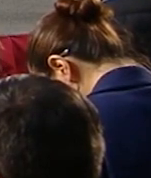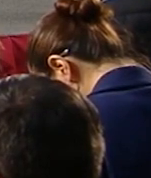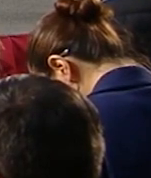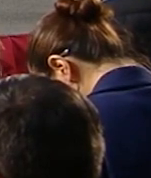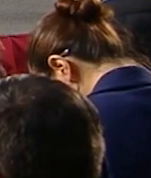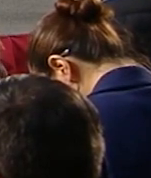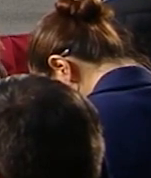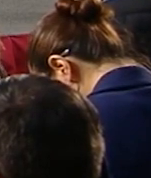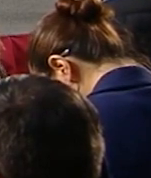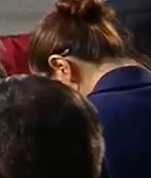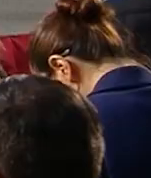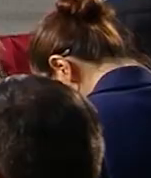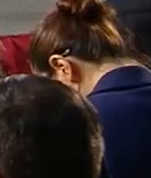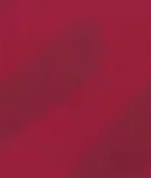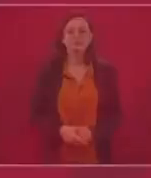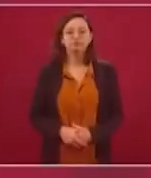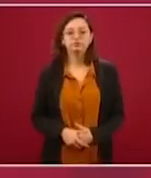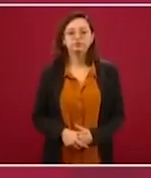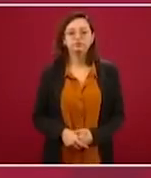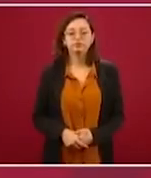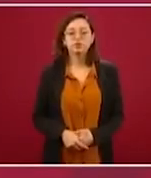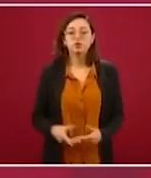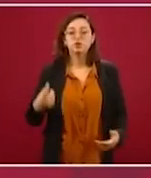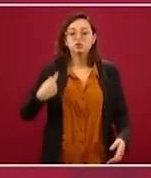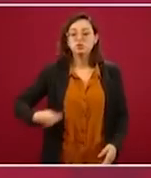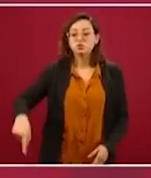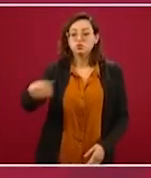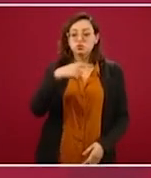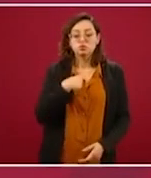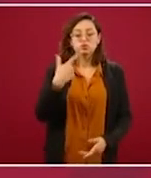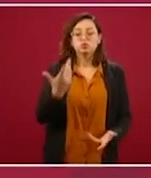directo al beneficiario.